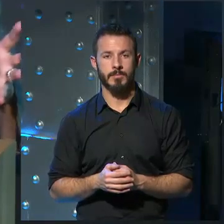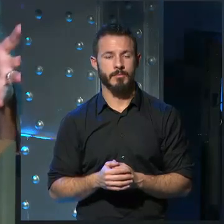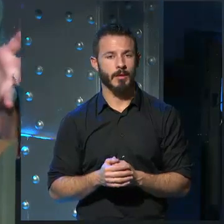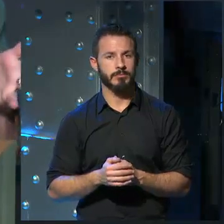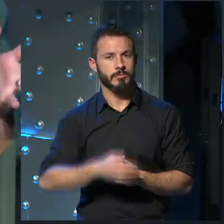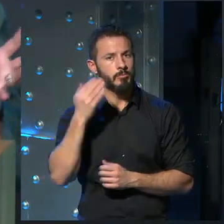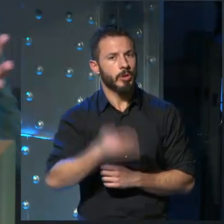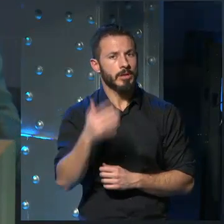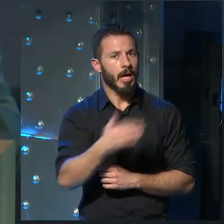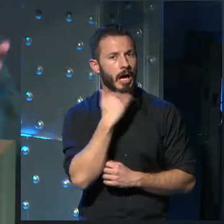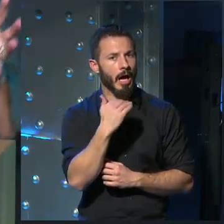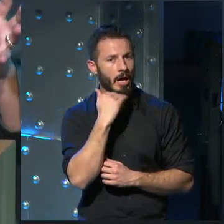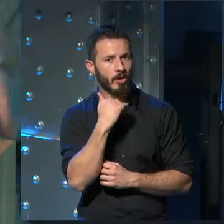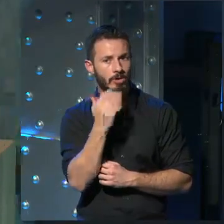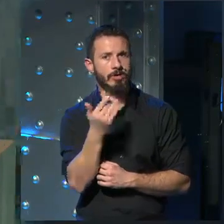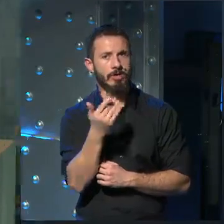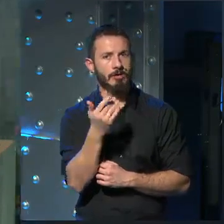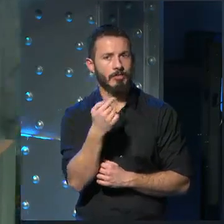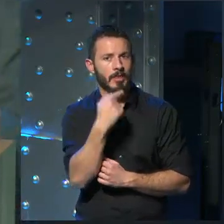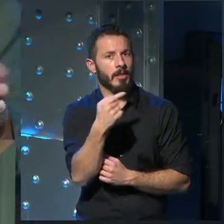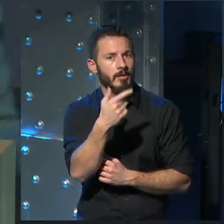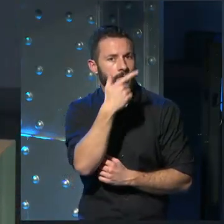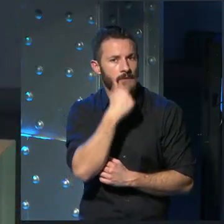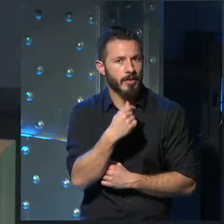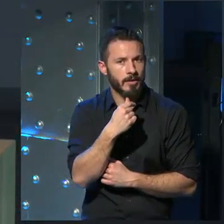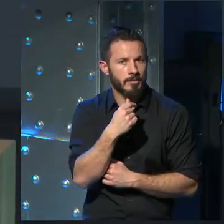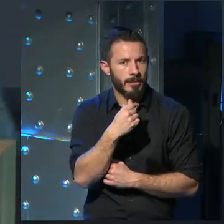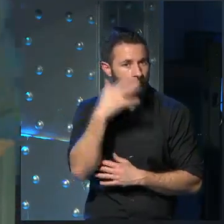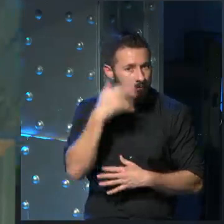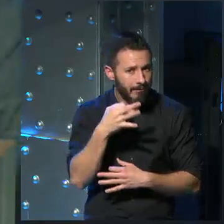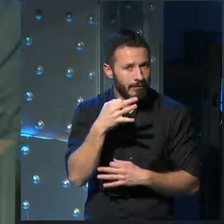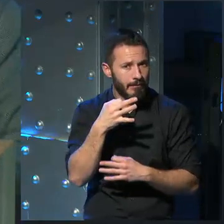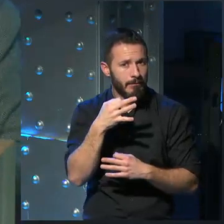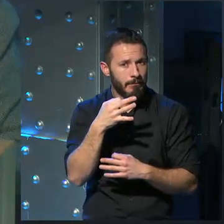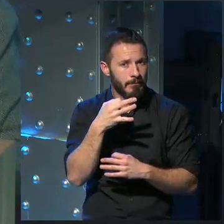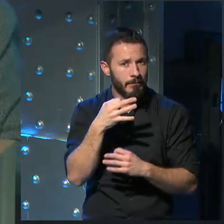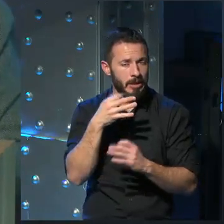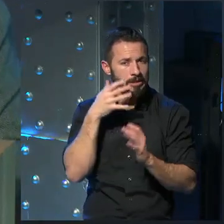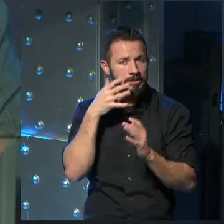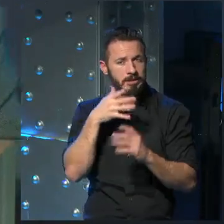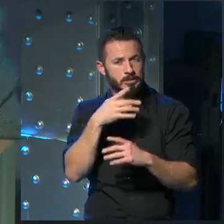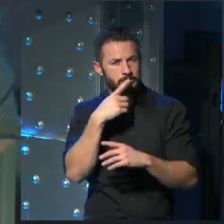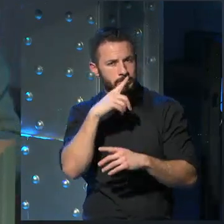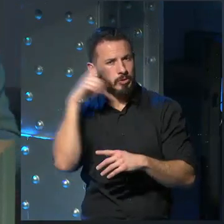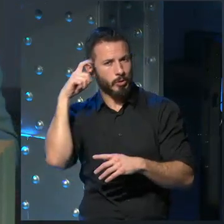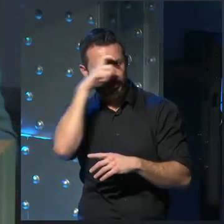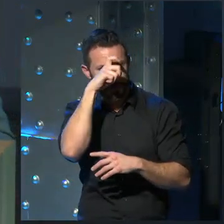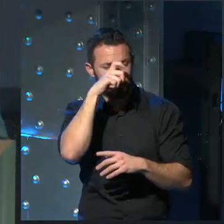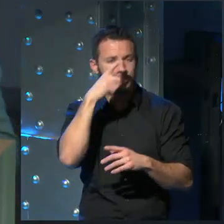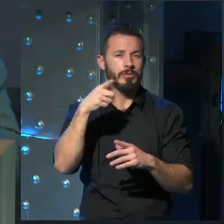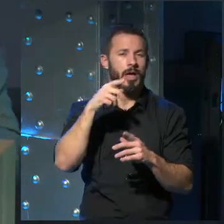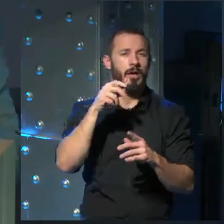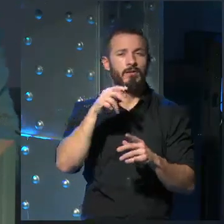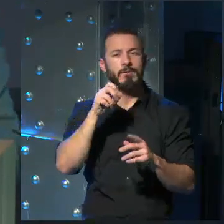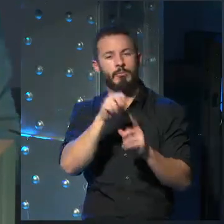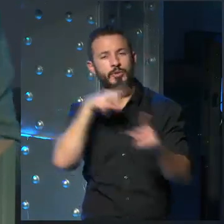algo que es fácil de decir, pero muy complicado y fundamental, que es una visión compartida de cómo